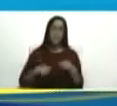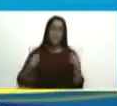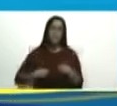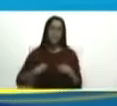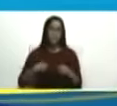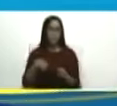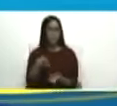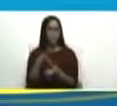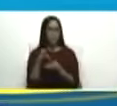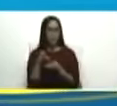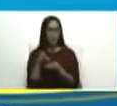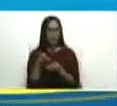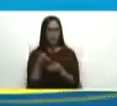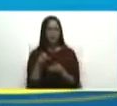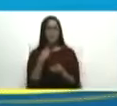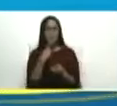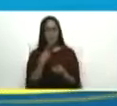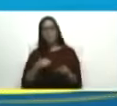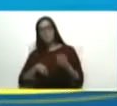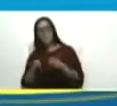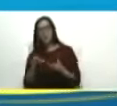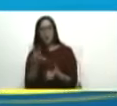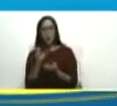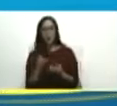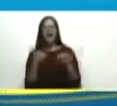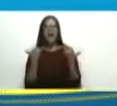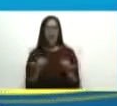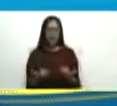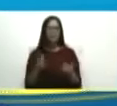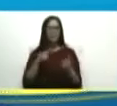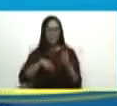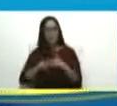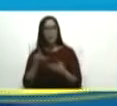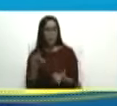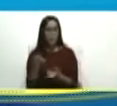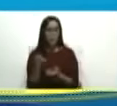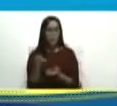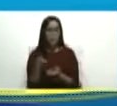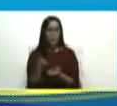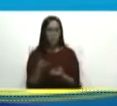decían, vamos a cobrar, ahora sí vamos a cobrar.